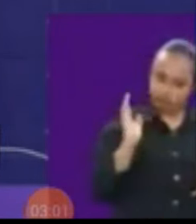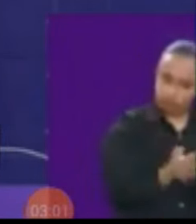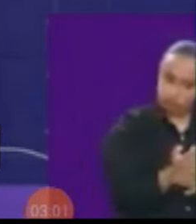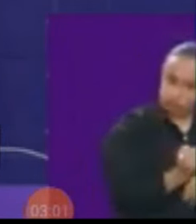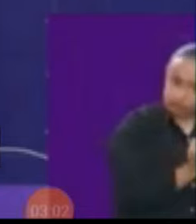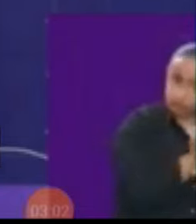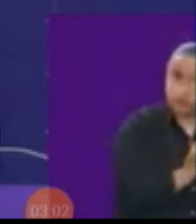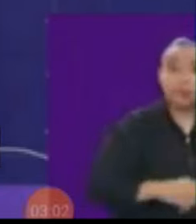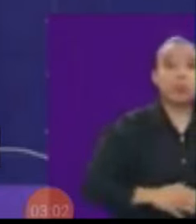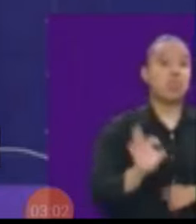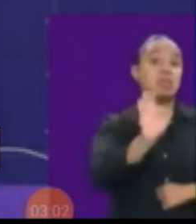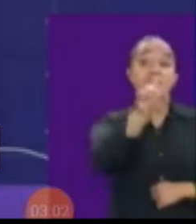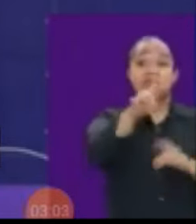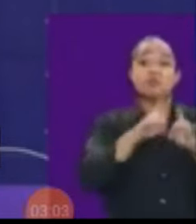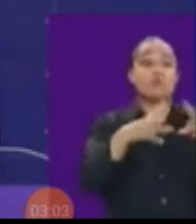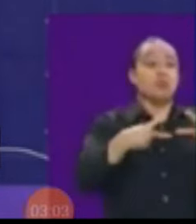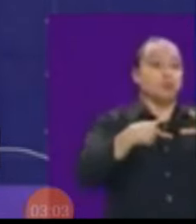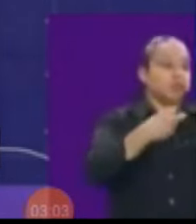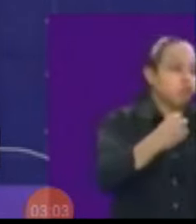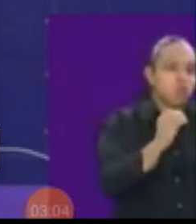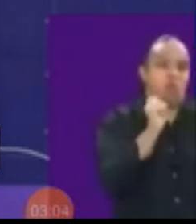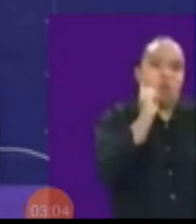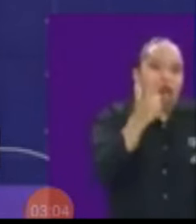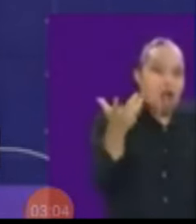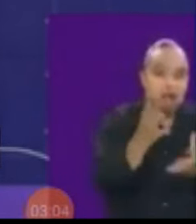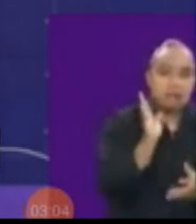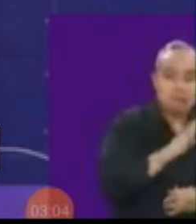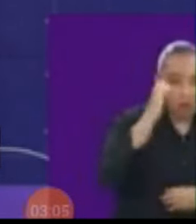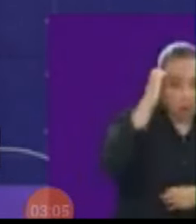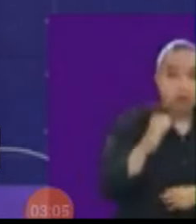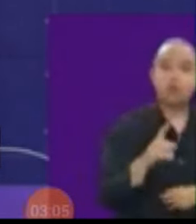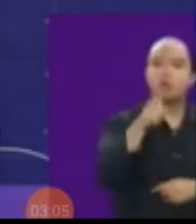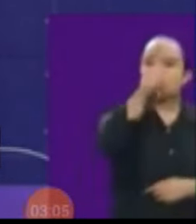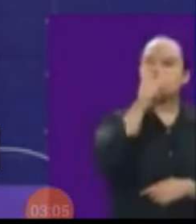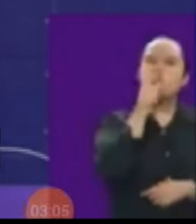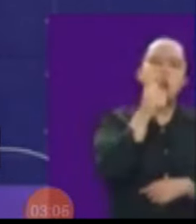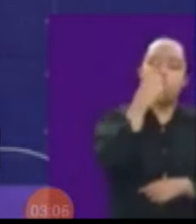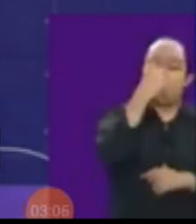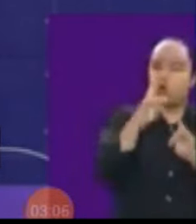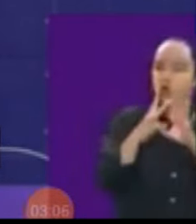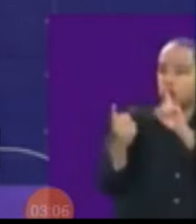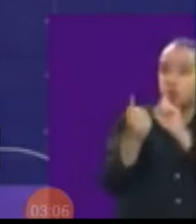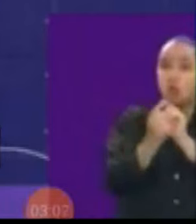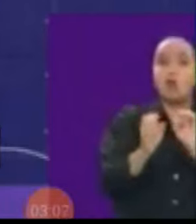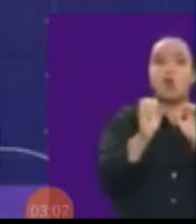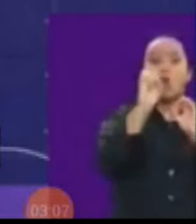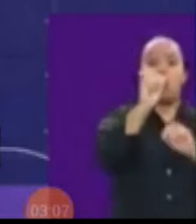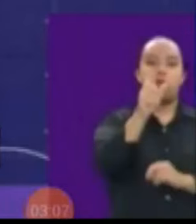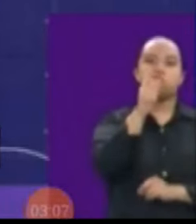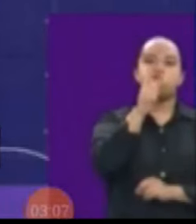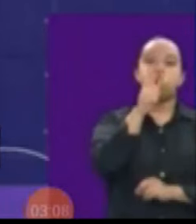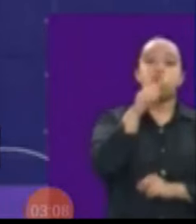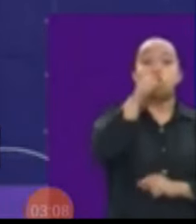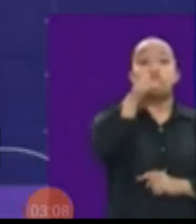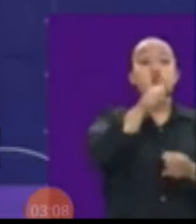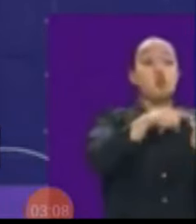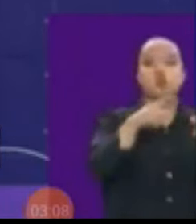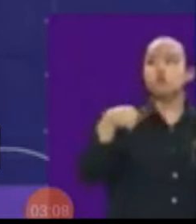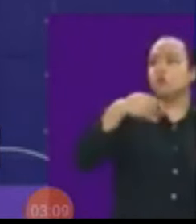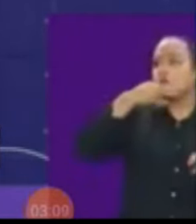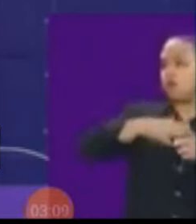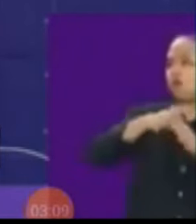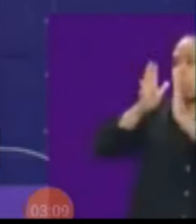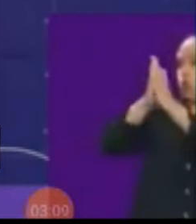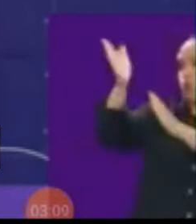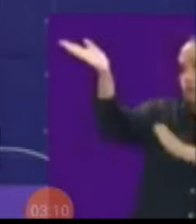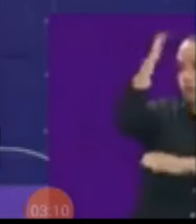policía a estar en una cosa que realmente no tiene que estar. Y sí, lo que hice ayer fue una demostración de por